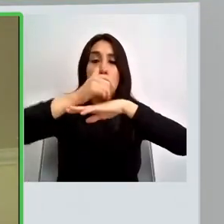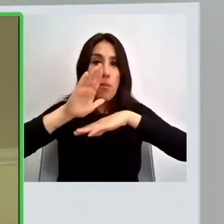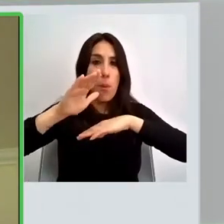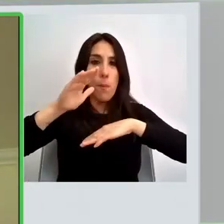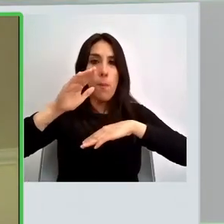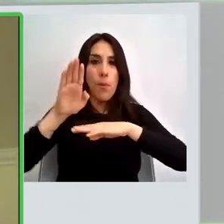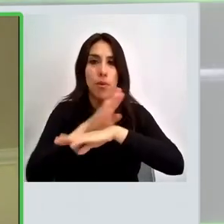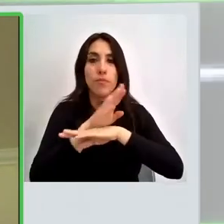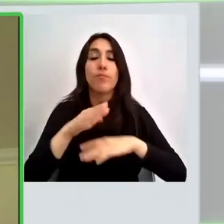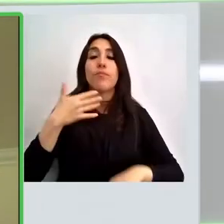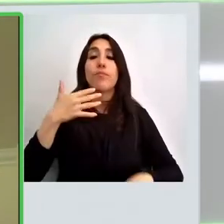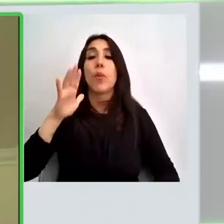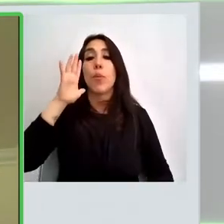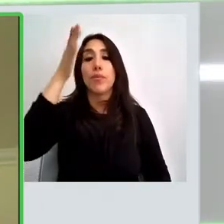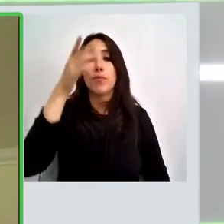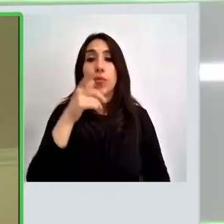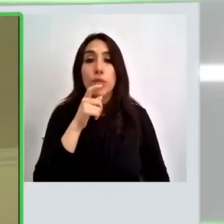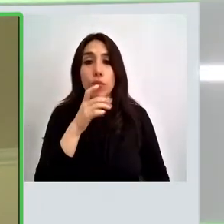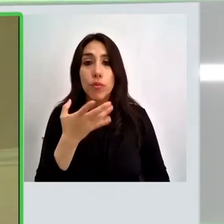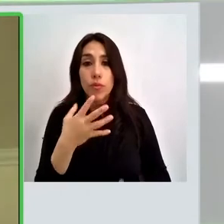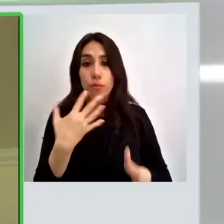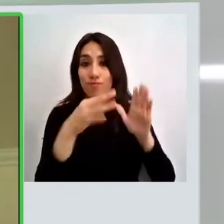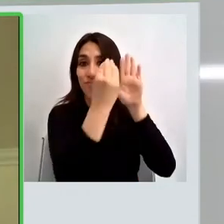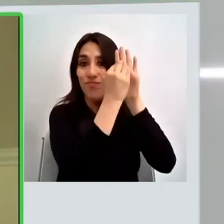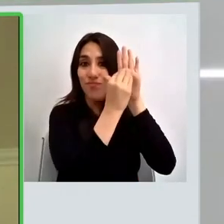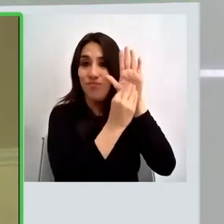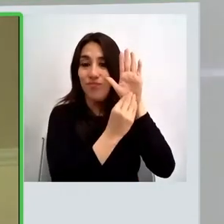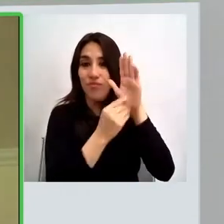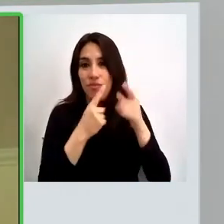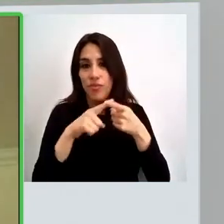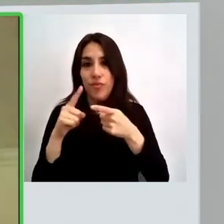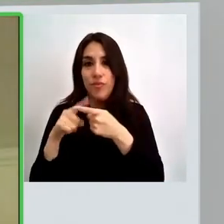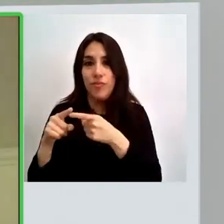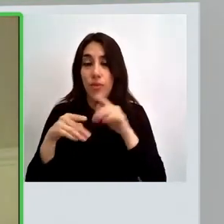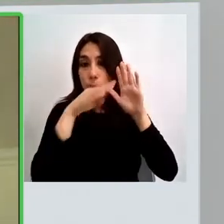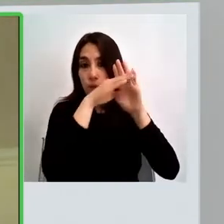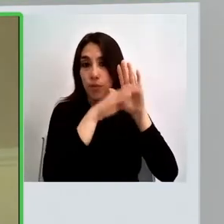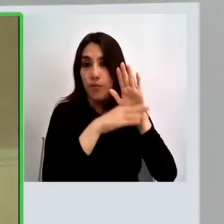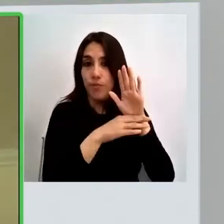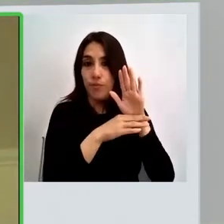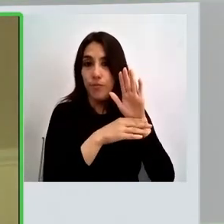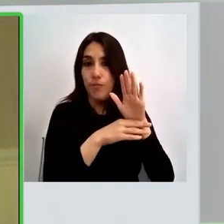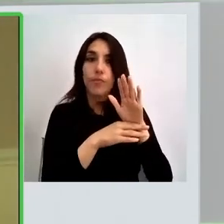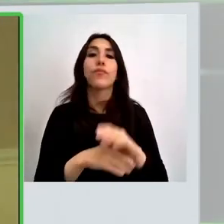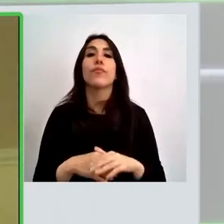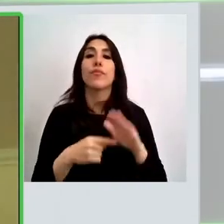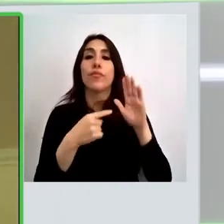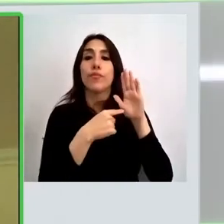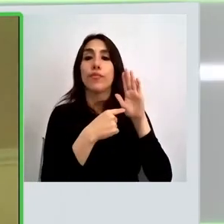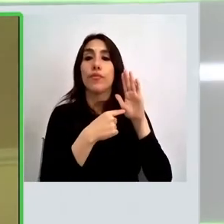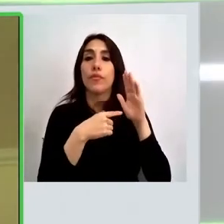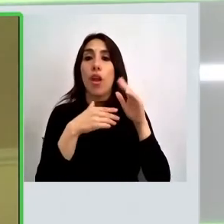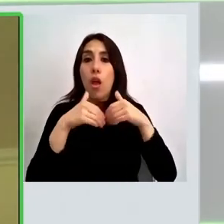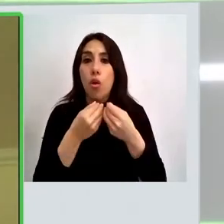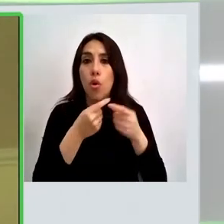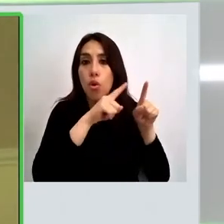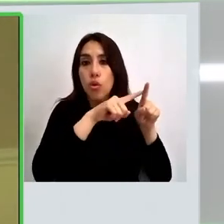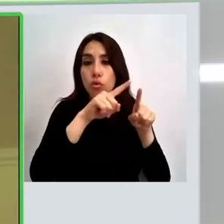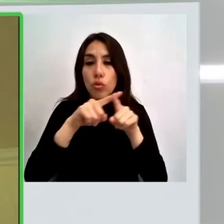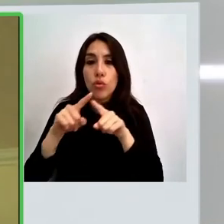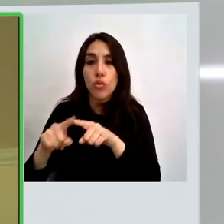regímenes de modo que los otros trabajadores también se volverán tan productivos como